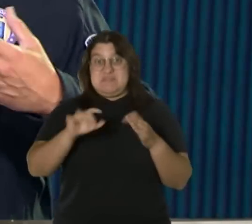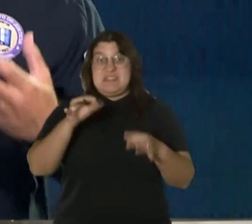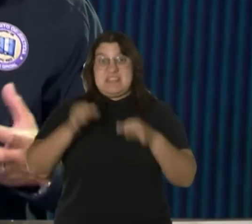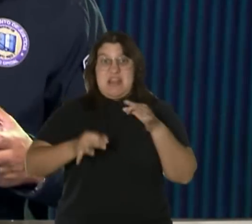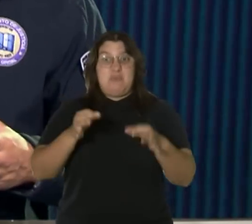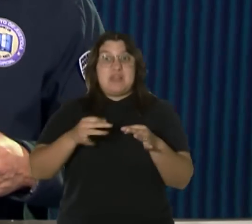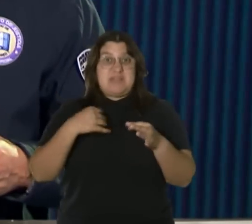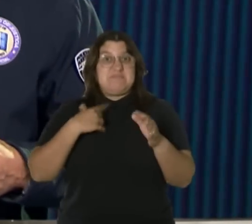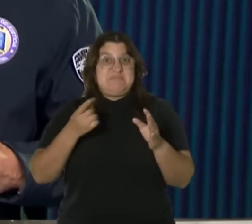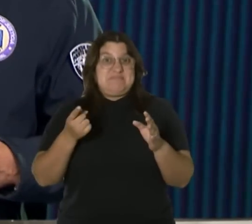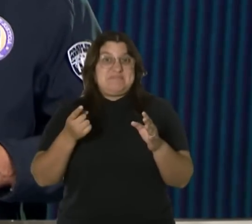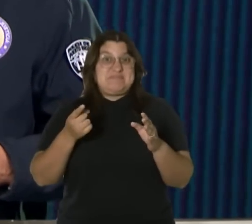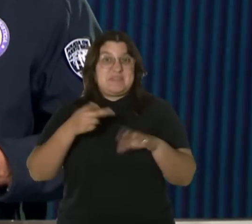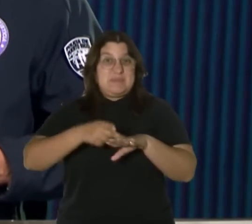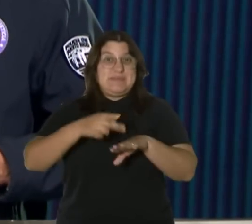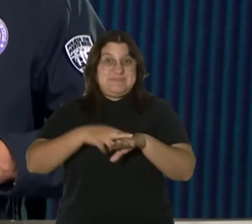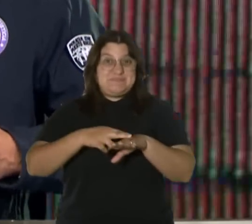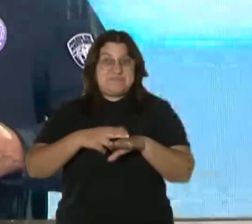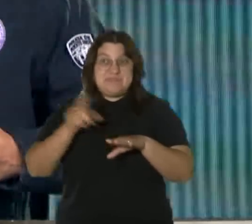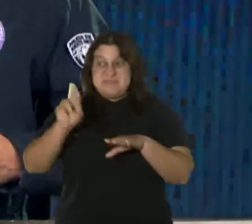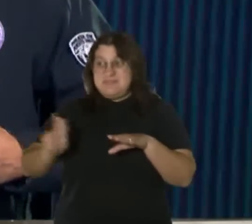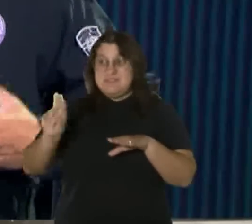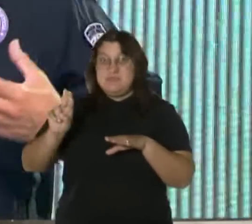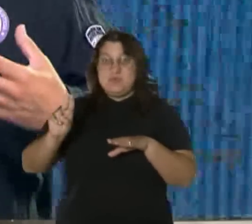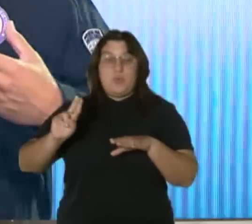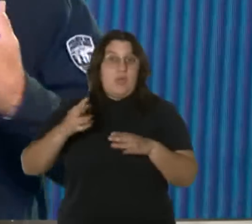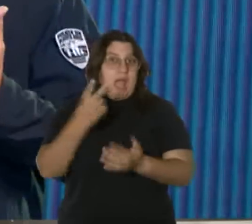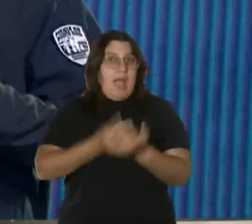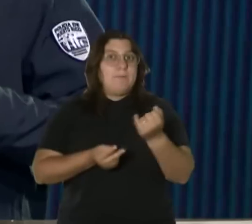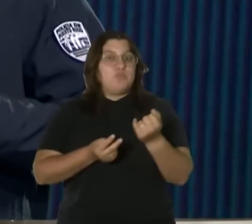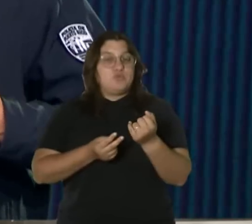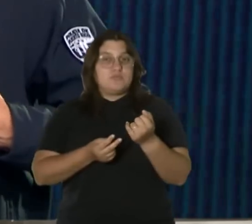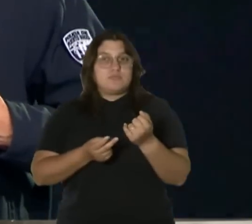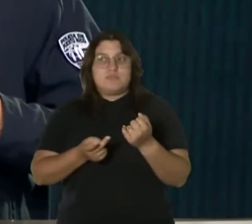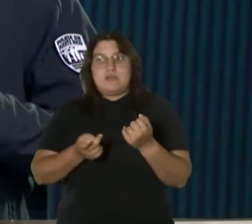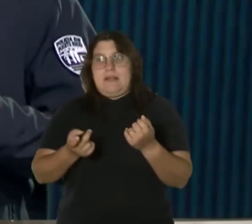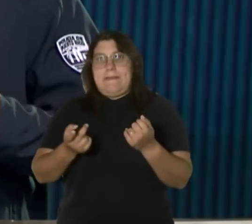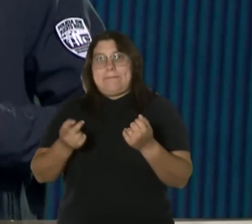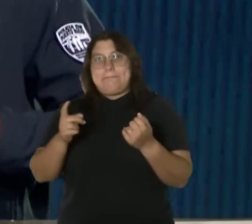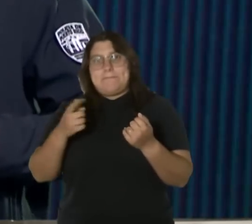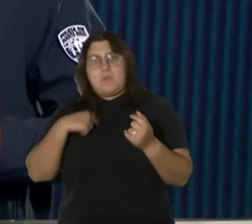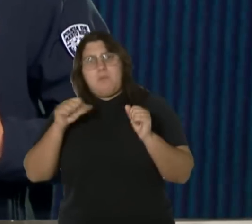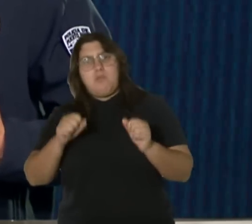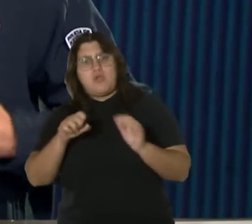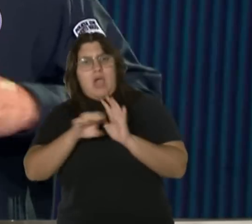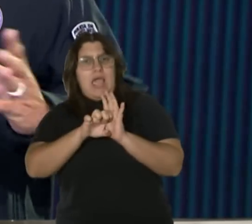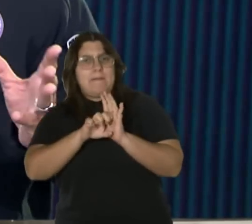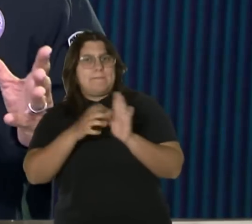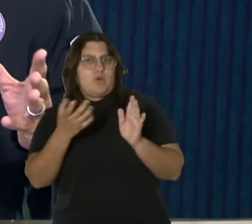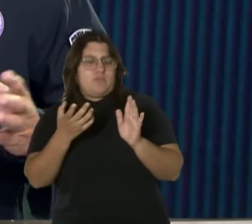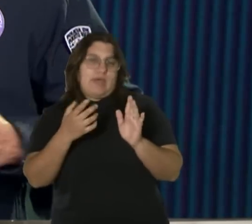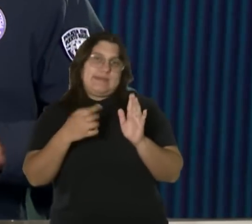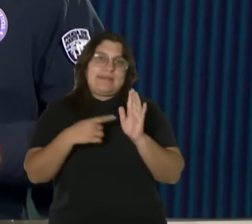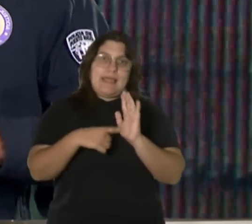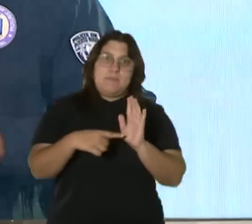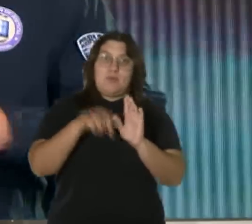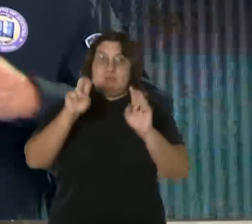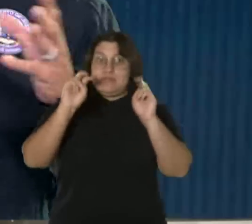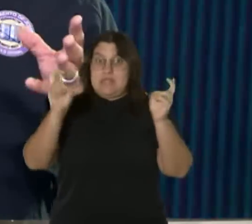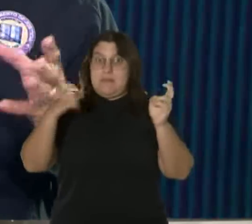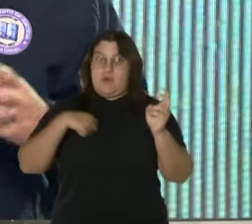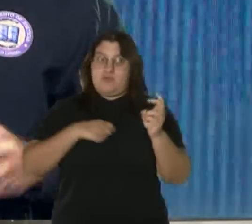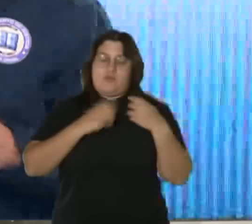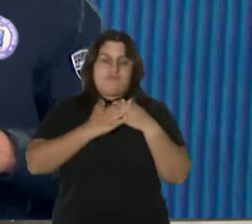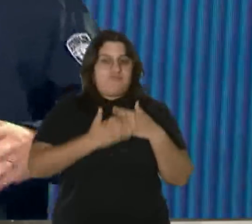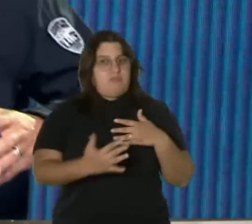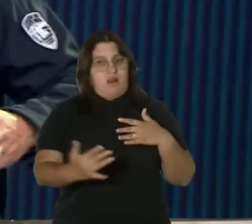como y también validadas por el tribunal supremo de Puerto Rico si me permites te puedo dar unos cuantos ejemplos esto es un tema que probablemente vamos a